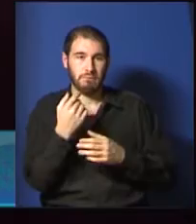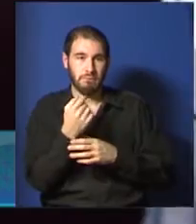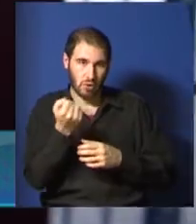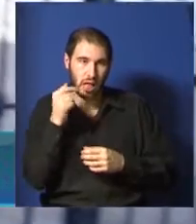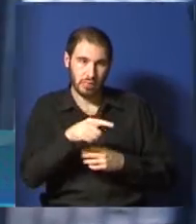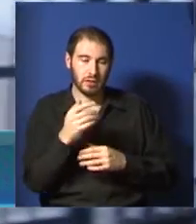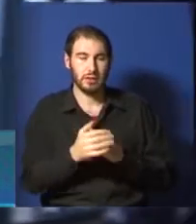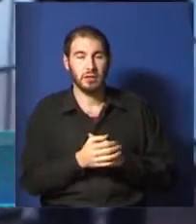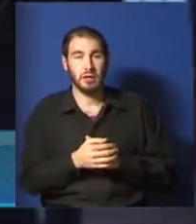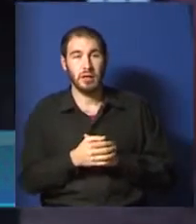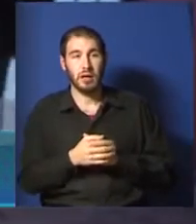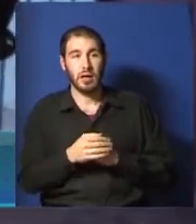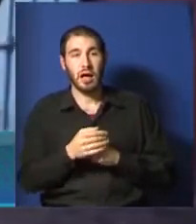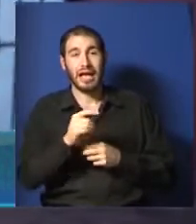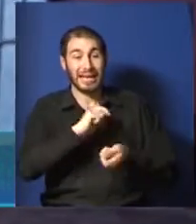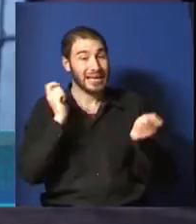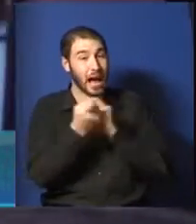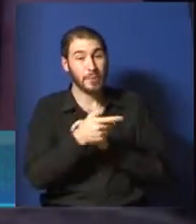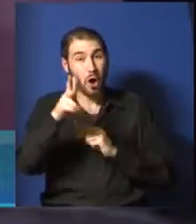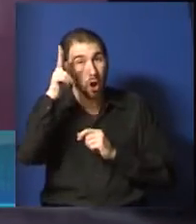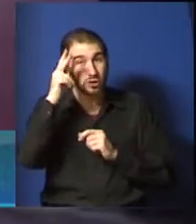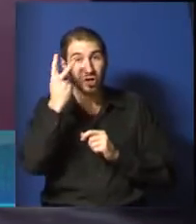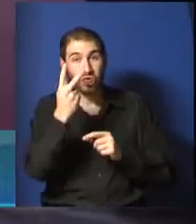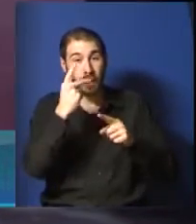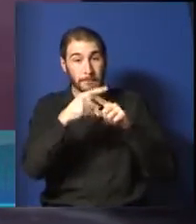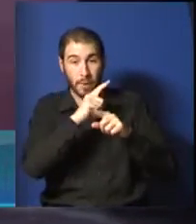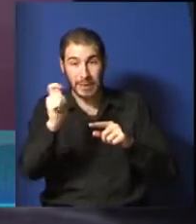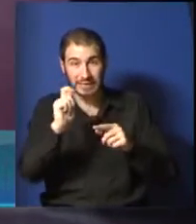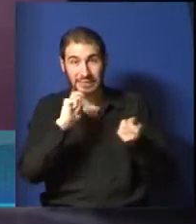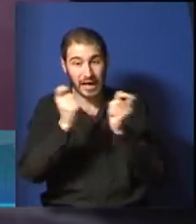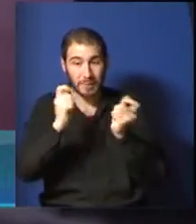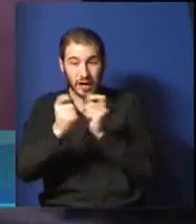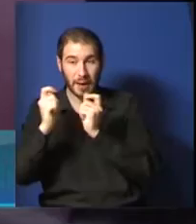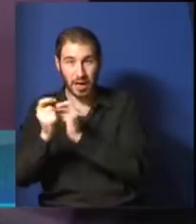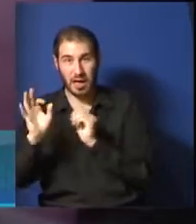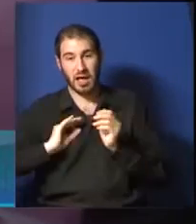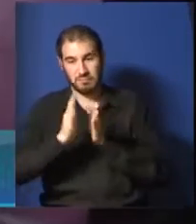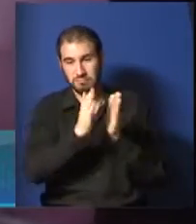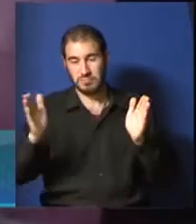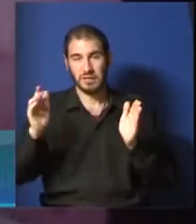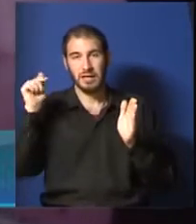paradigmático. Hubo 8 reformas, dos por mes había durante ese año del